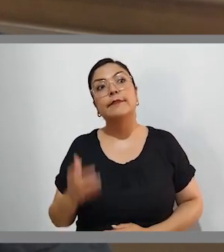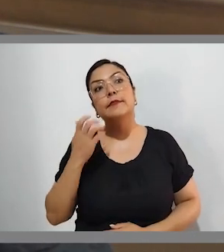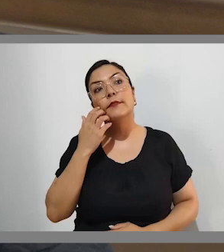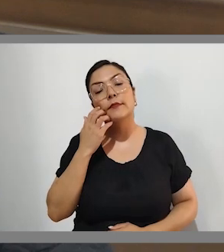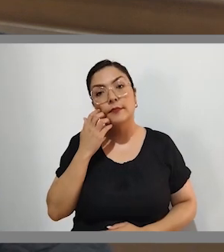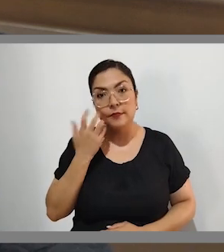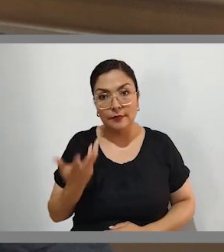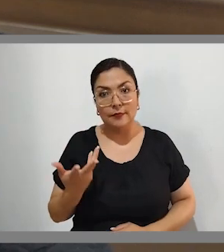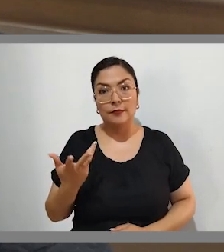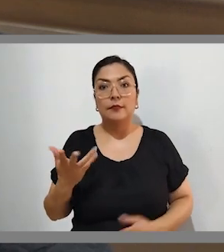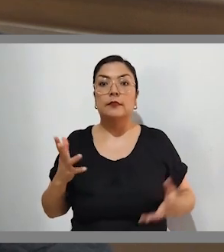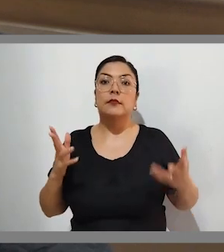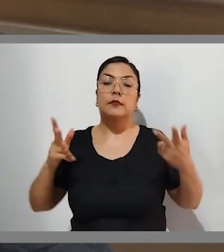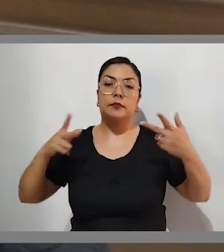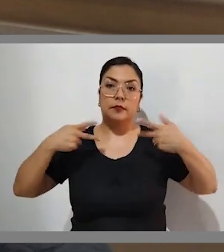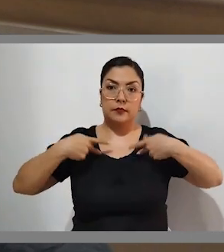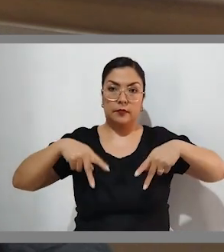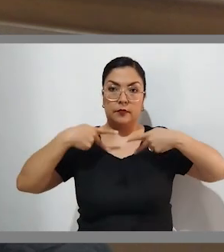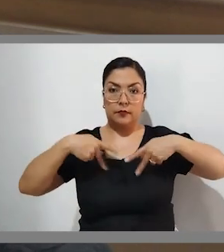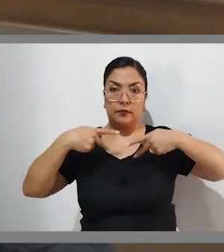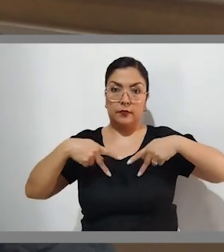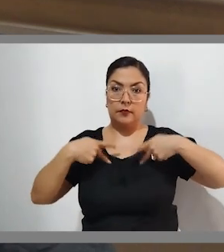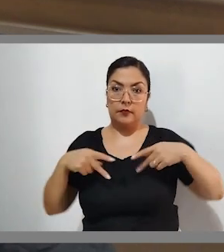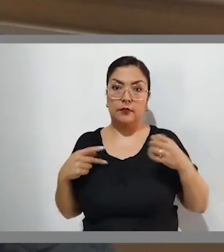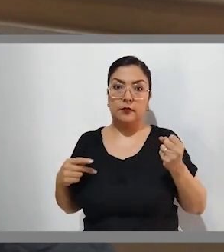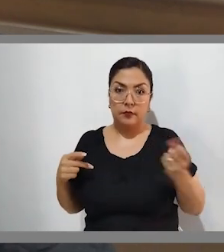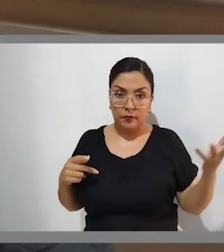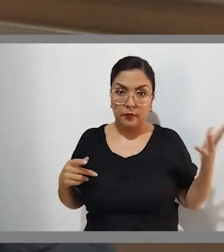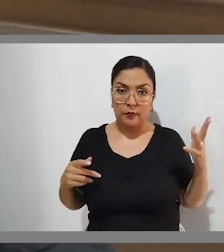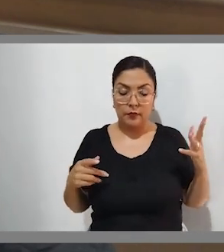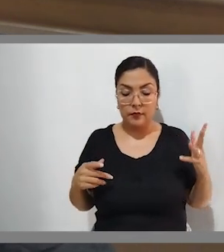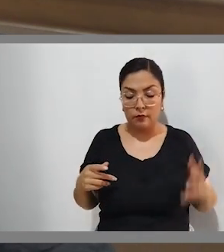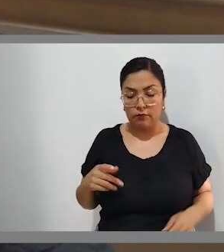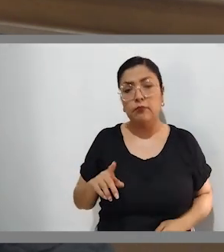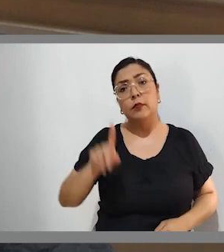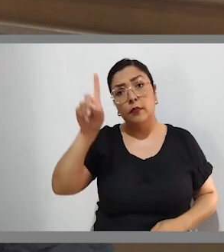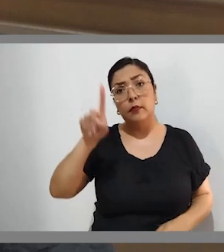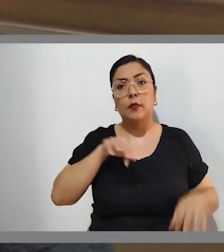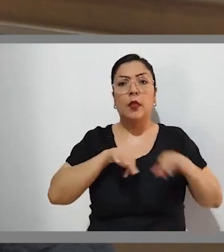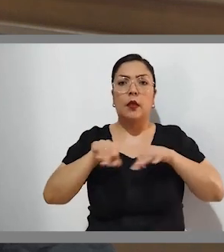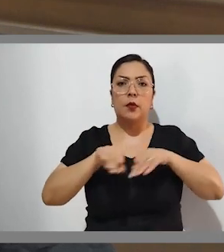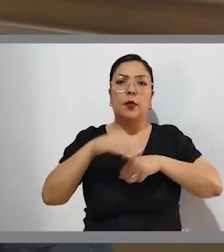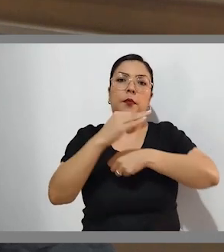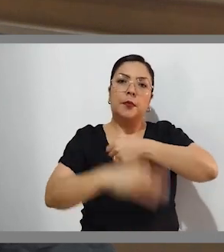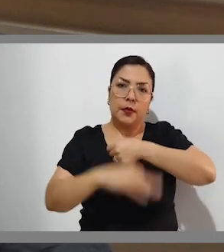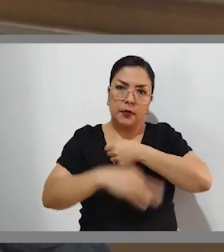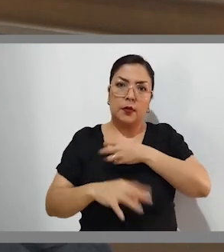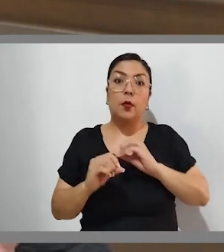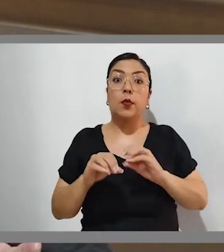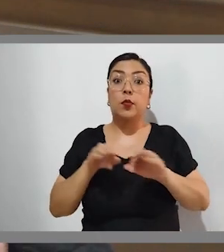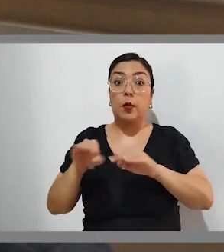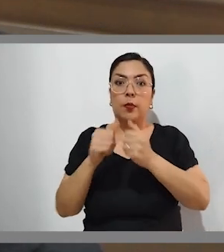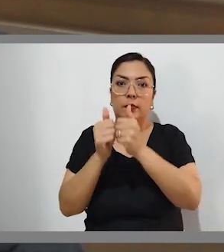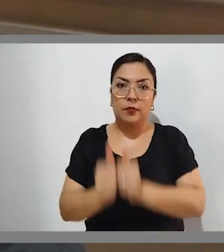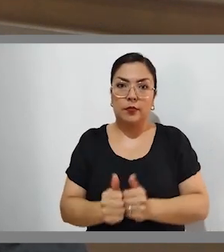y la demanda al momento de estar integrando los cargos temporales o eventuales, ya que en